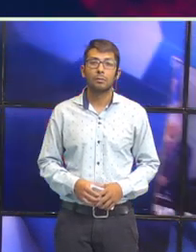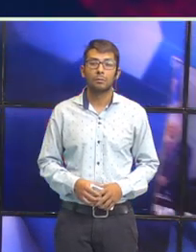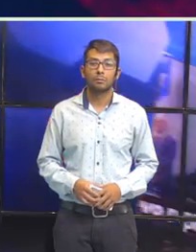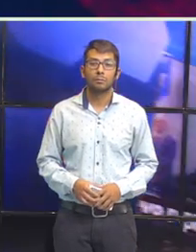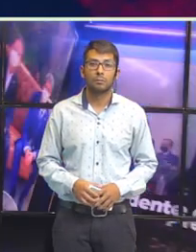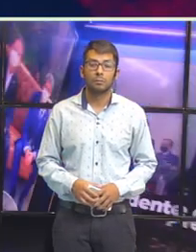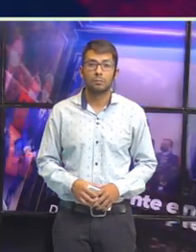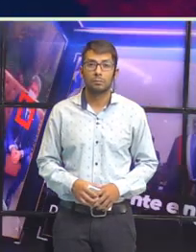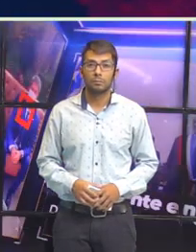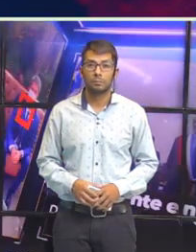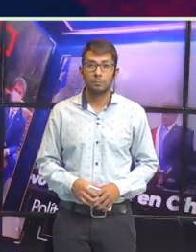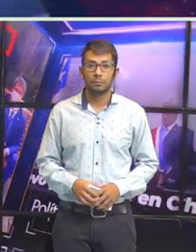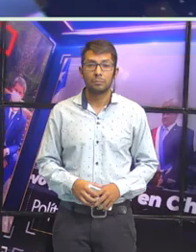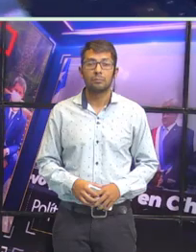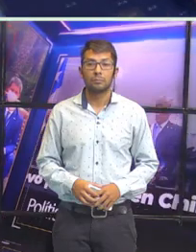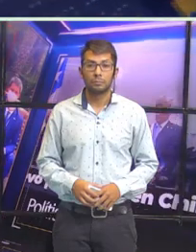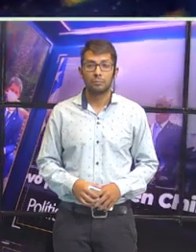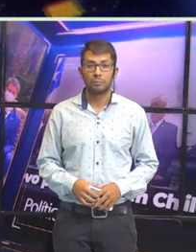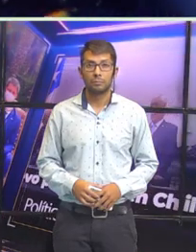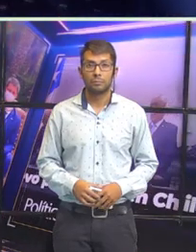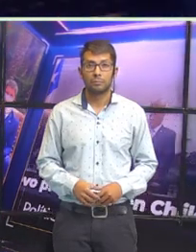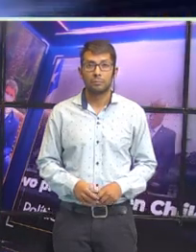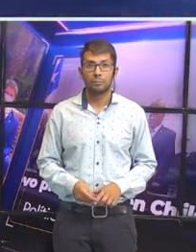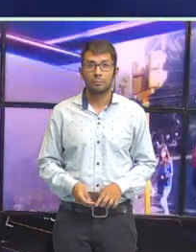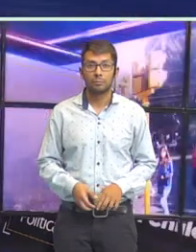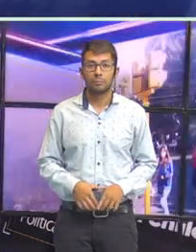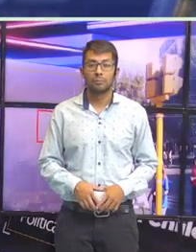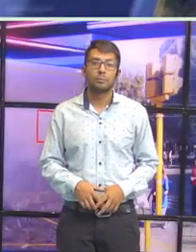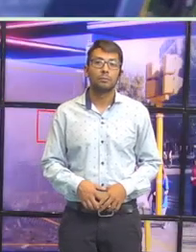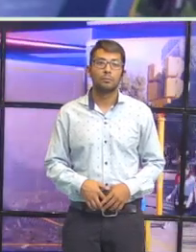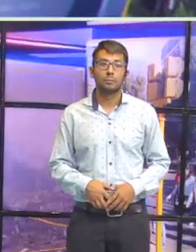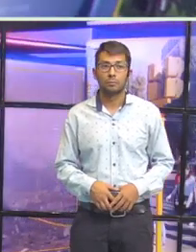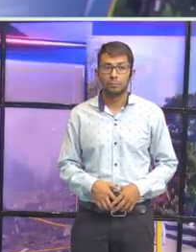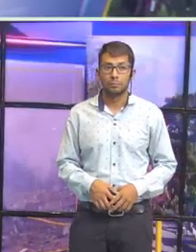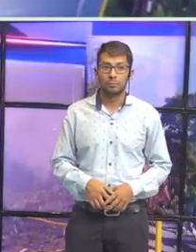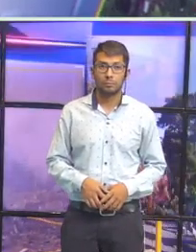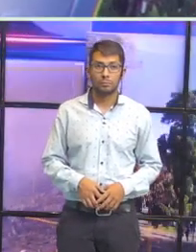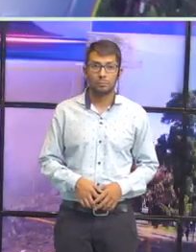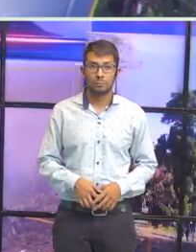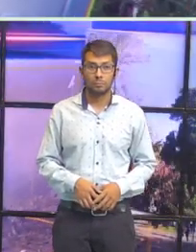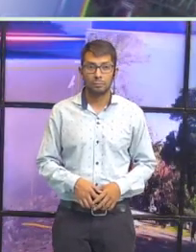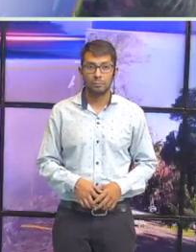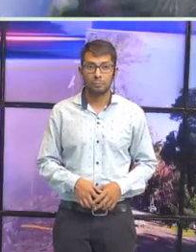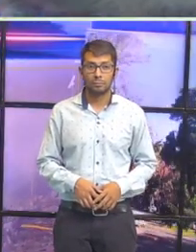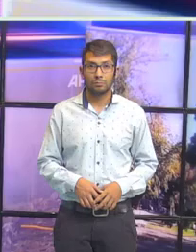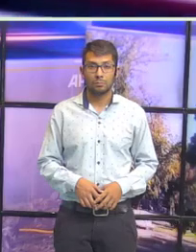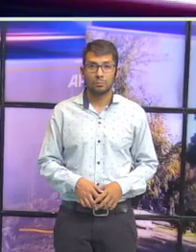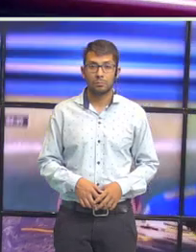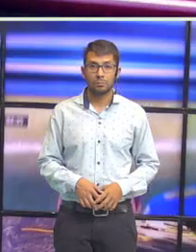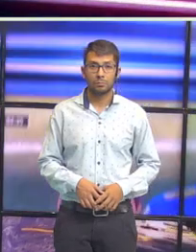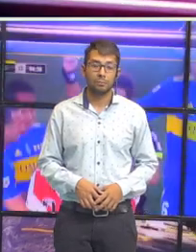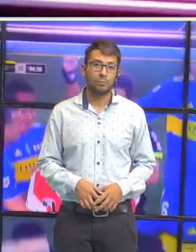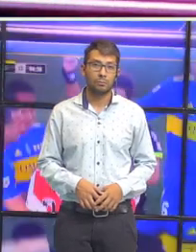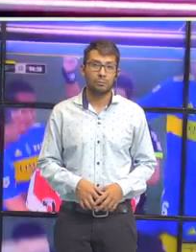no involucra este aquellos trabajadores que están en negro y esto